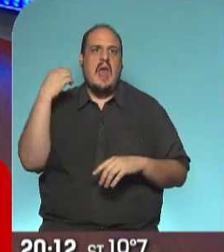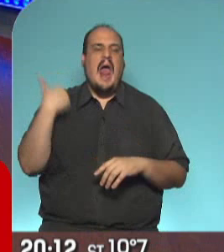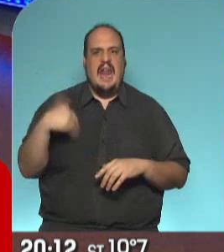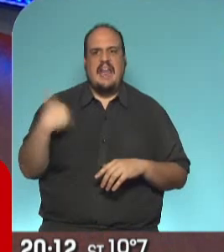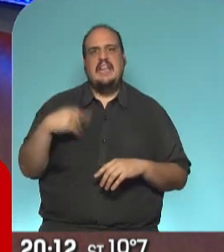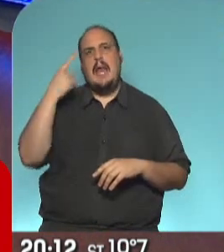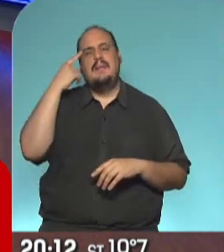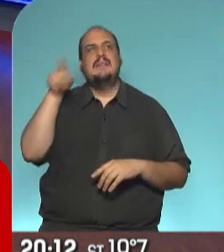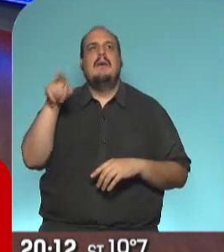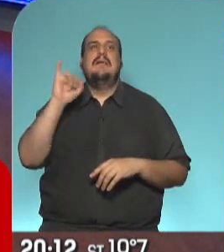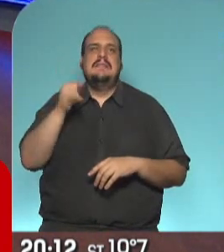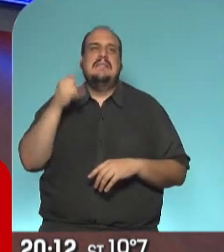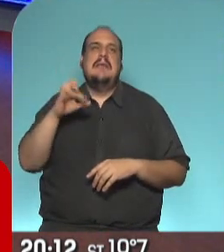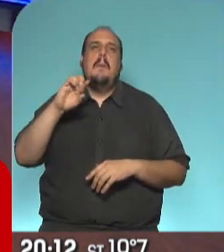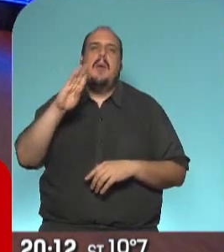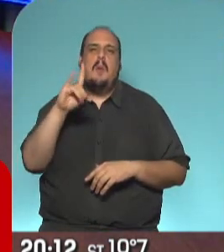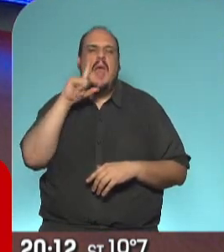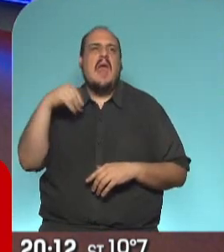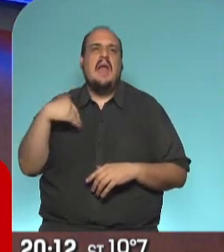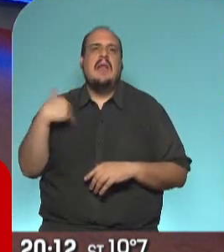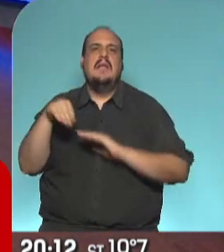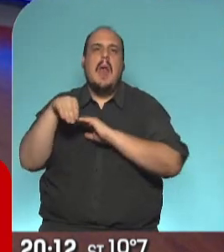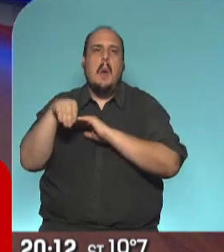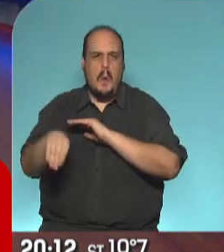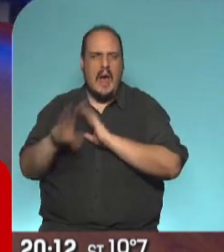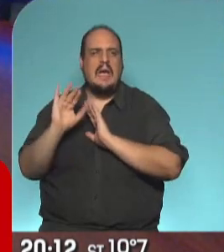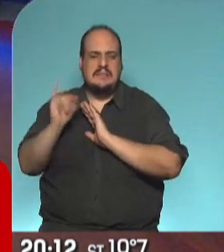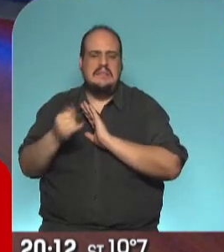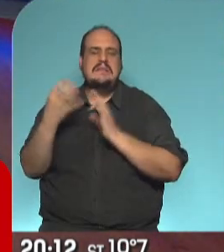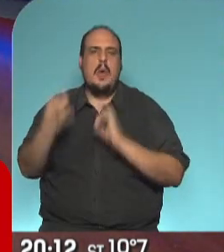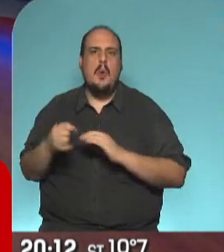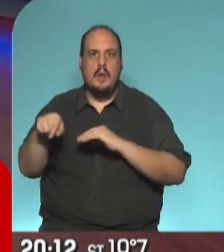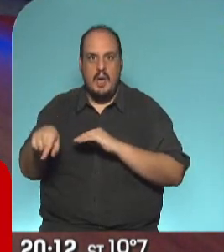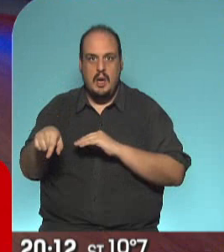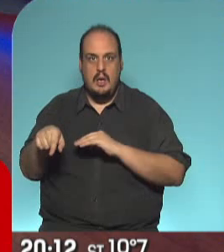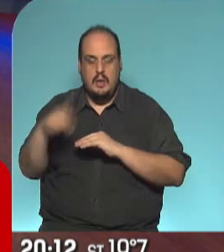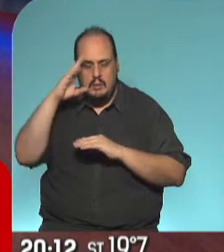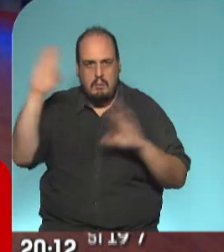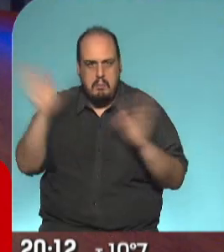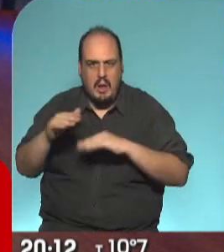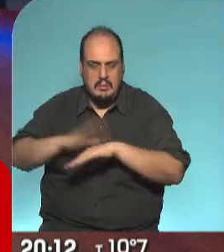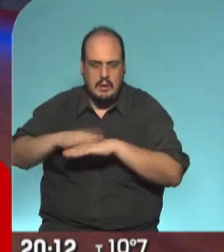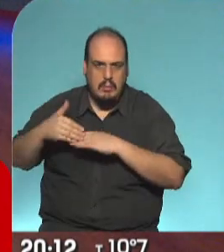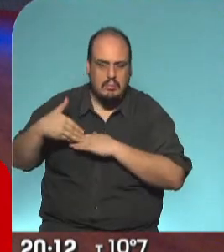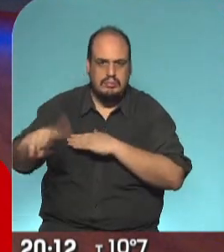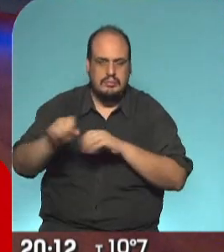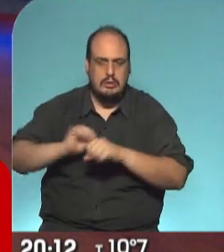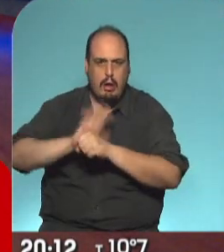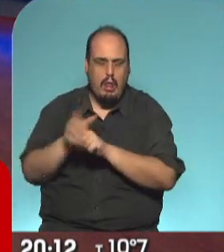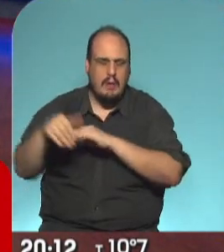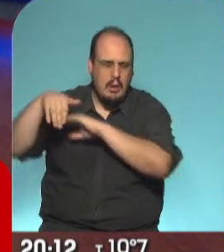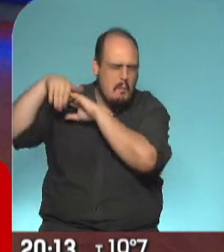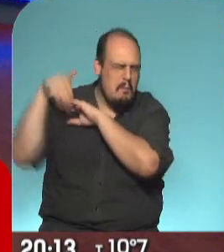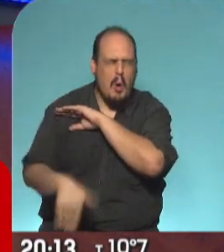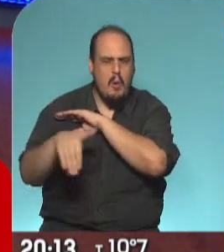hablábamos de caída del PBI argentino, no eran tan graves como las caídas que el FMI mismo está pronosticando